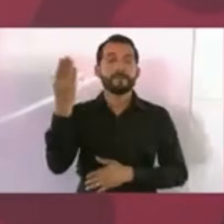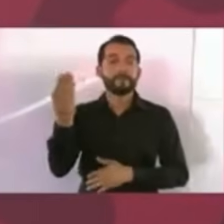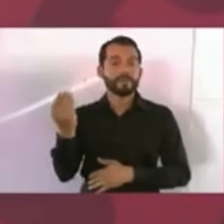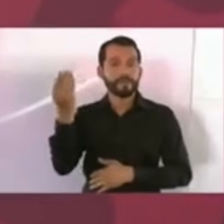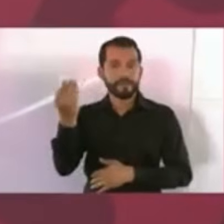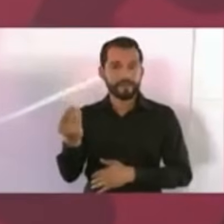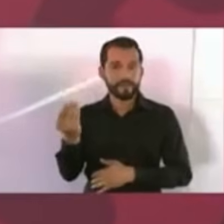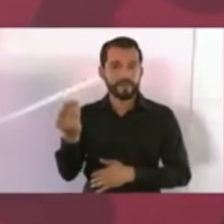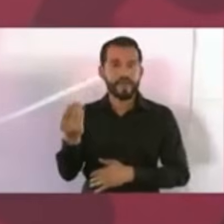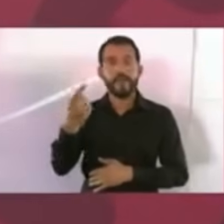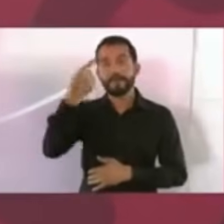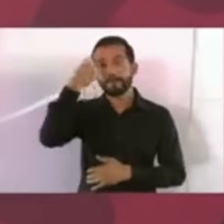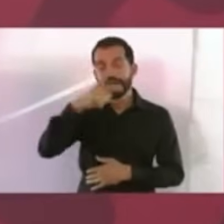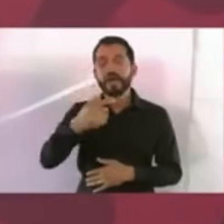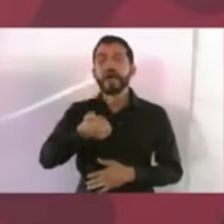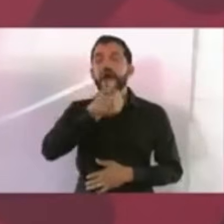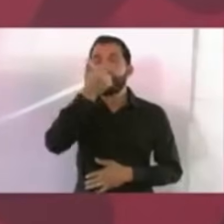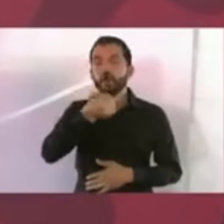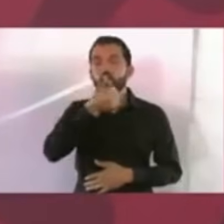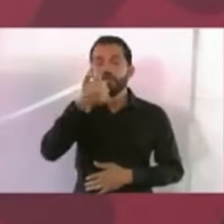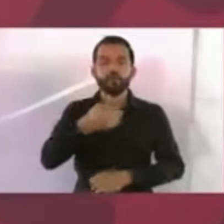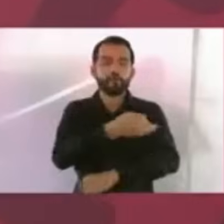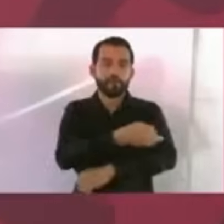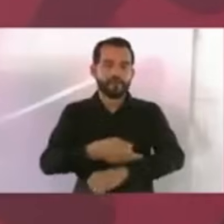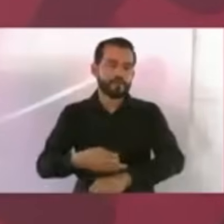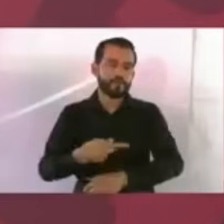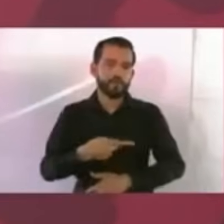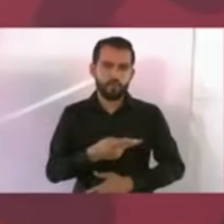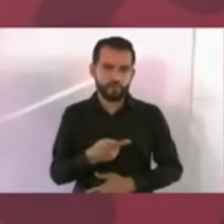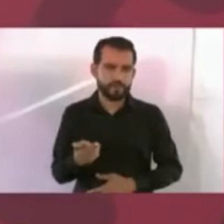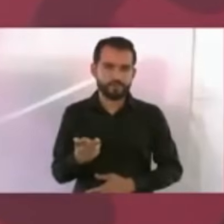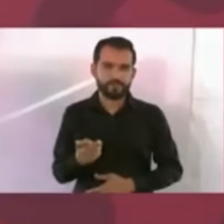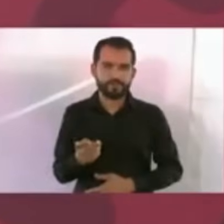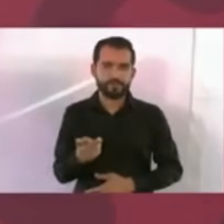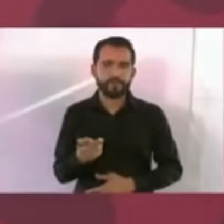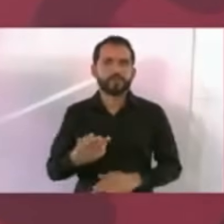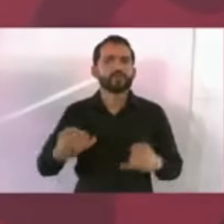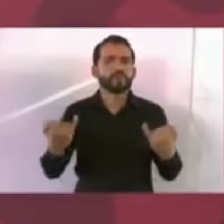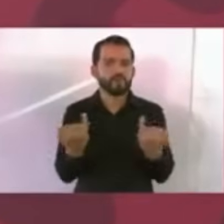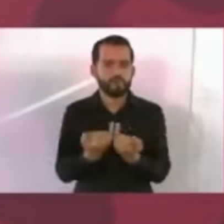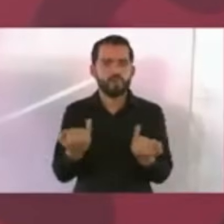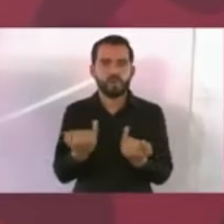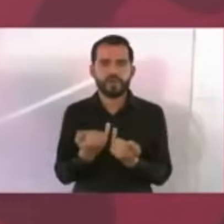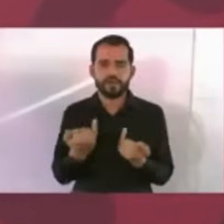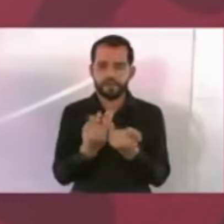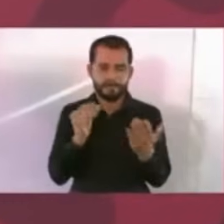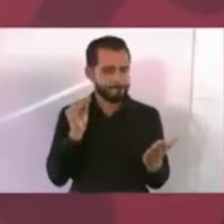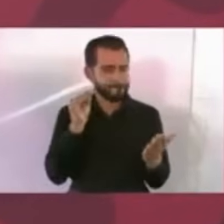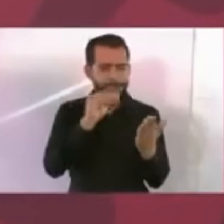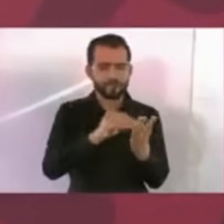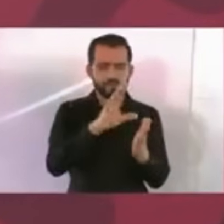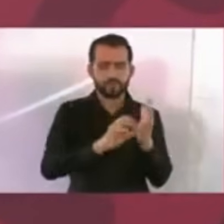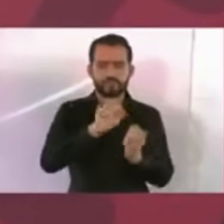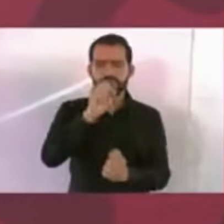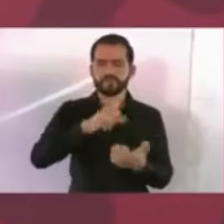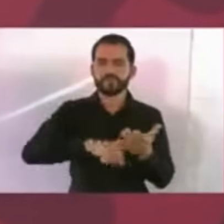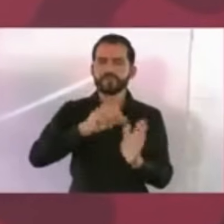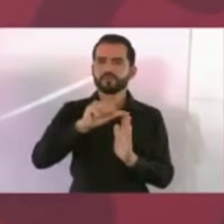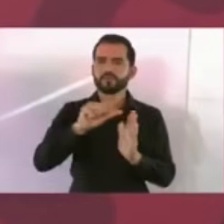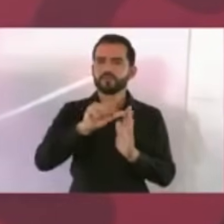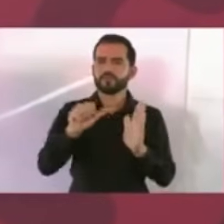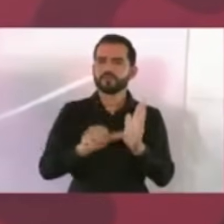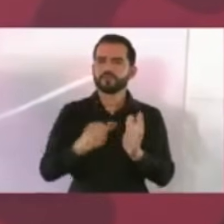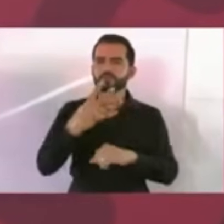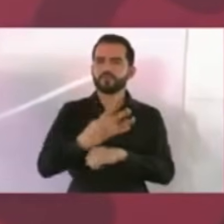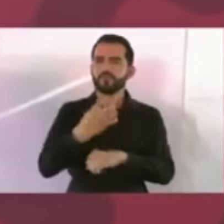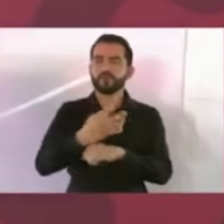becas para estudiantes de familias pobres, y también se elevó a rango constitucional en el artículo 4,